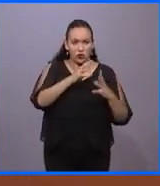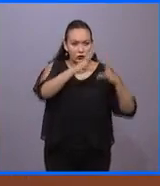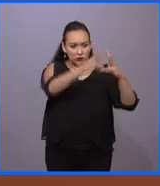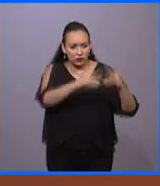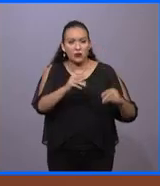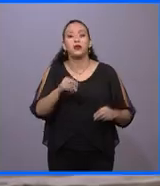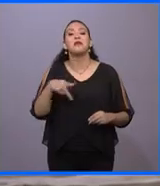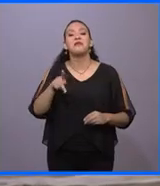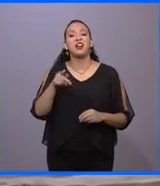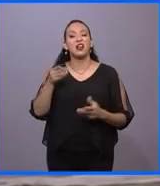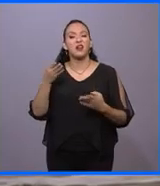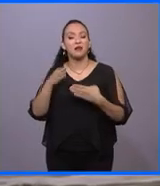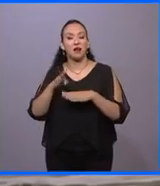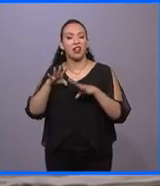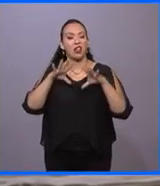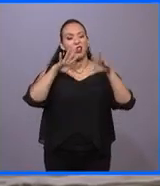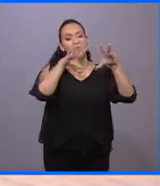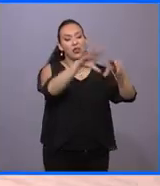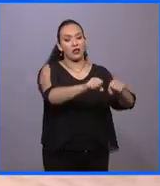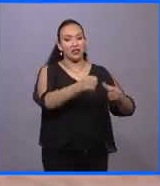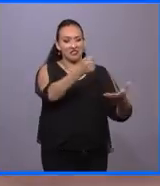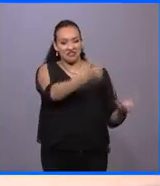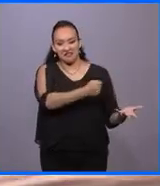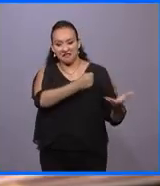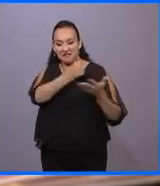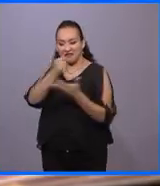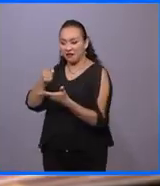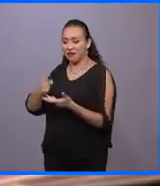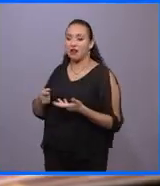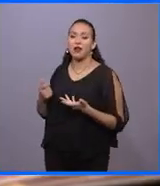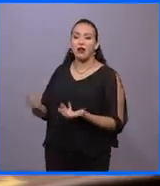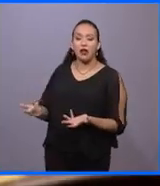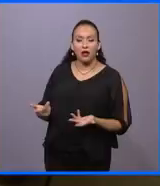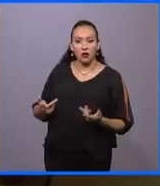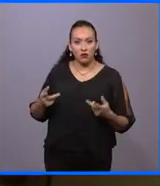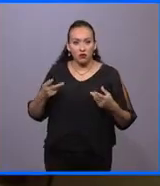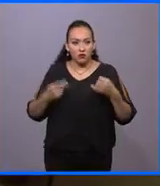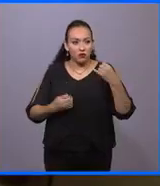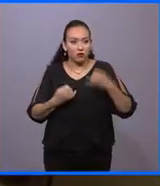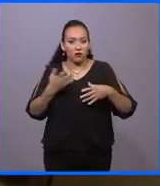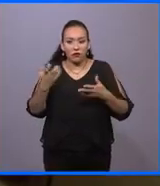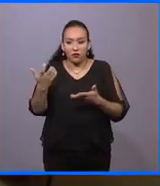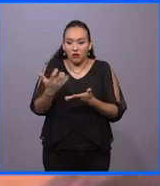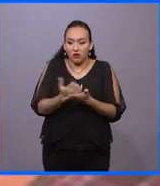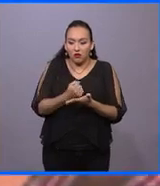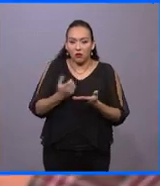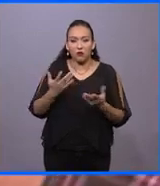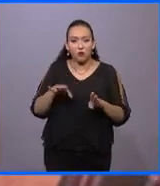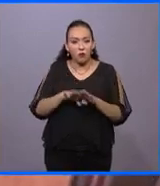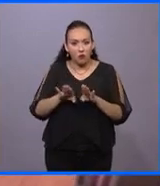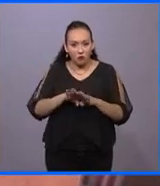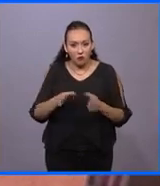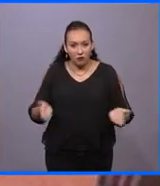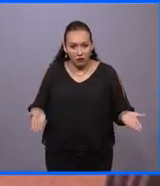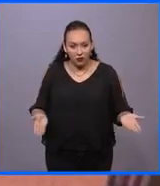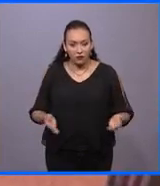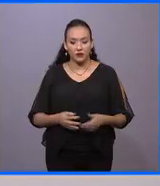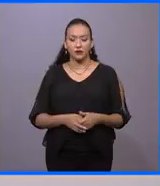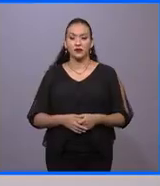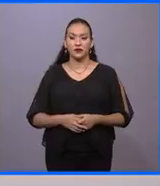Financiera, dejando sin fondos a la Judicatura Federal para indemnizar a los juzgadores que se han separado del